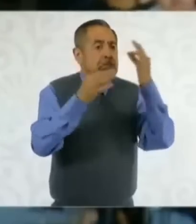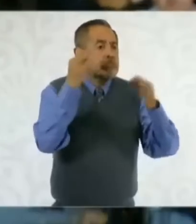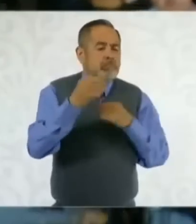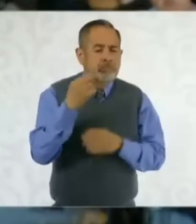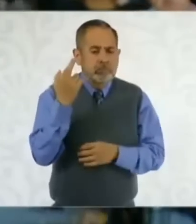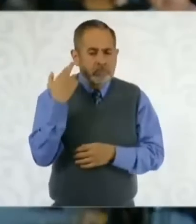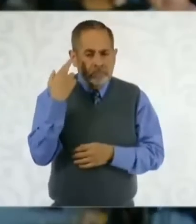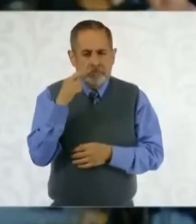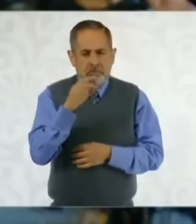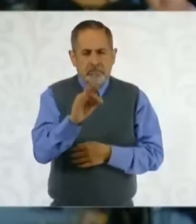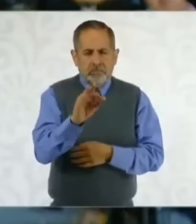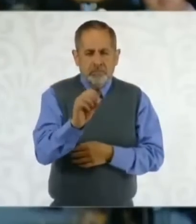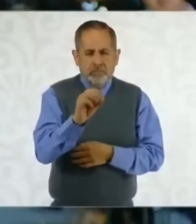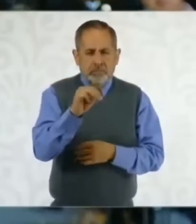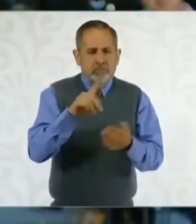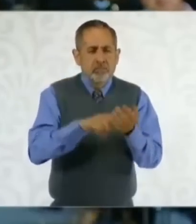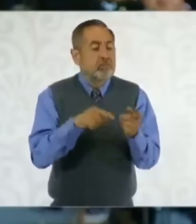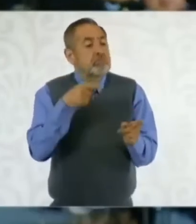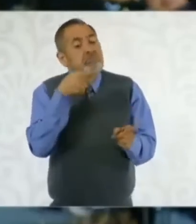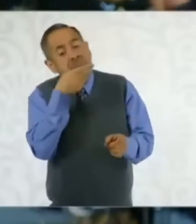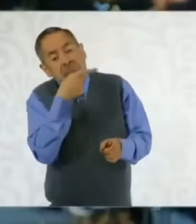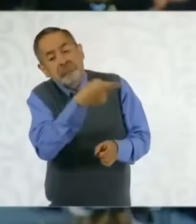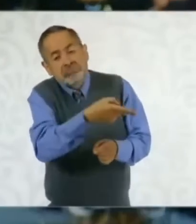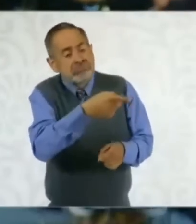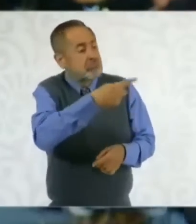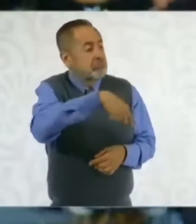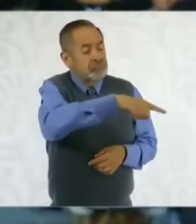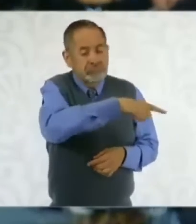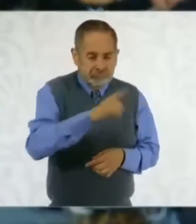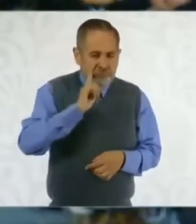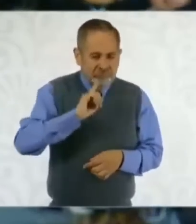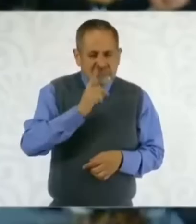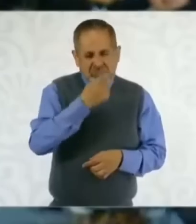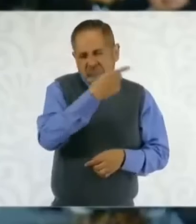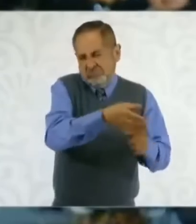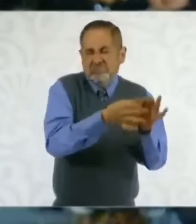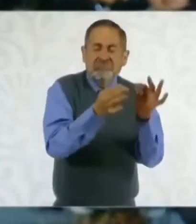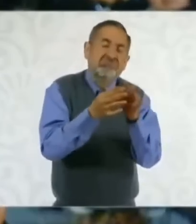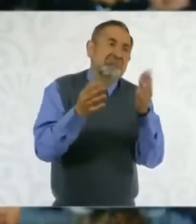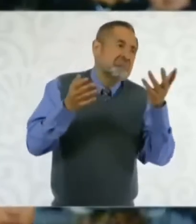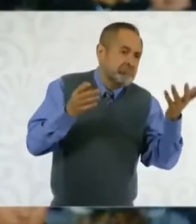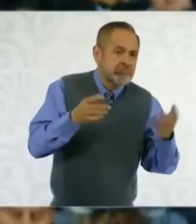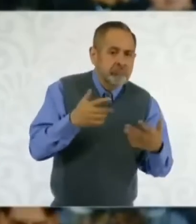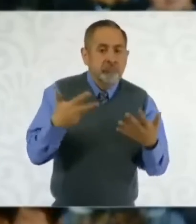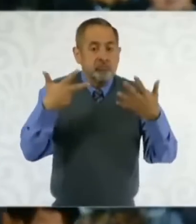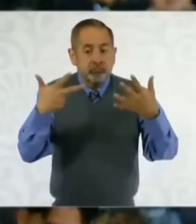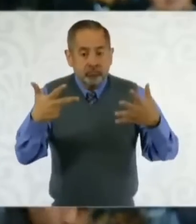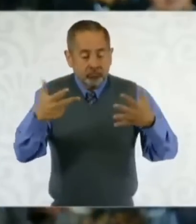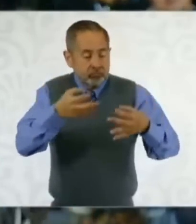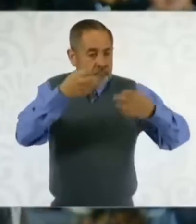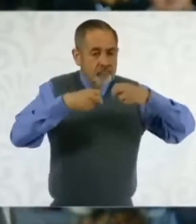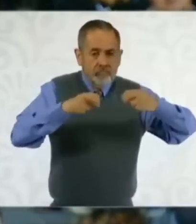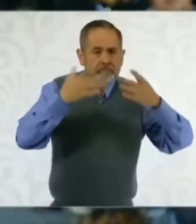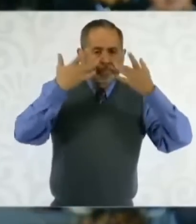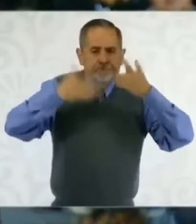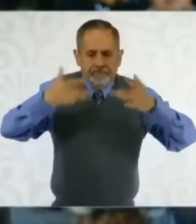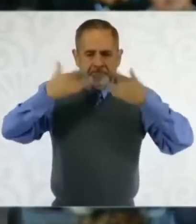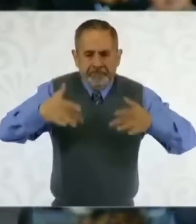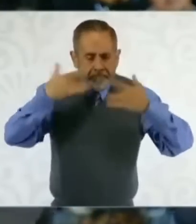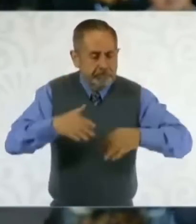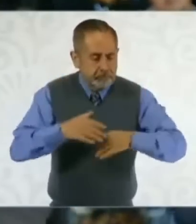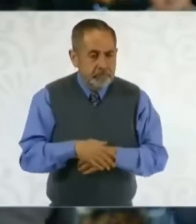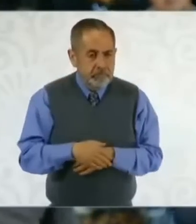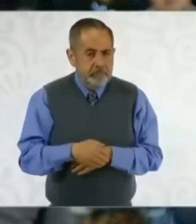porque habla de que si los ministros, que ya presentaron su renuncia, además 8, deciden que